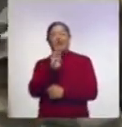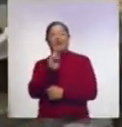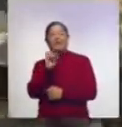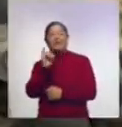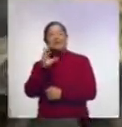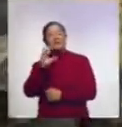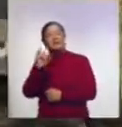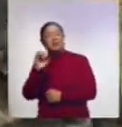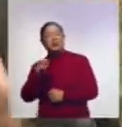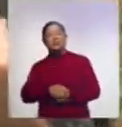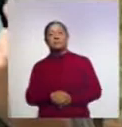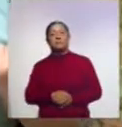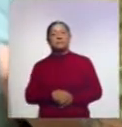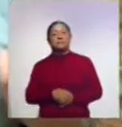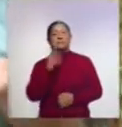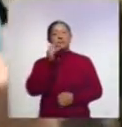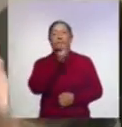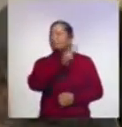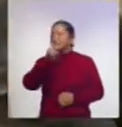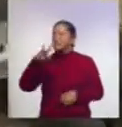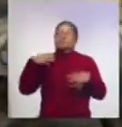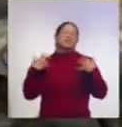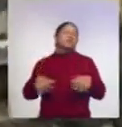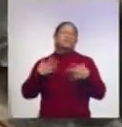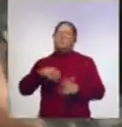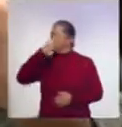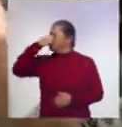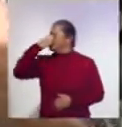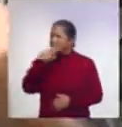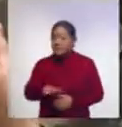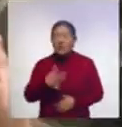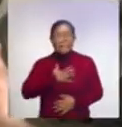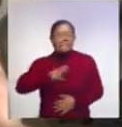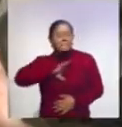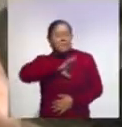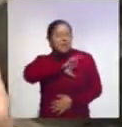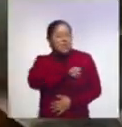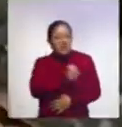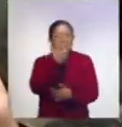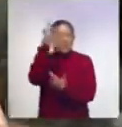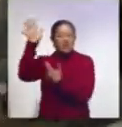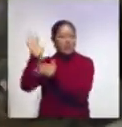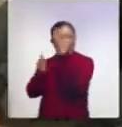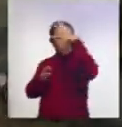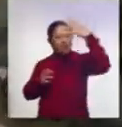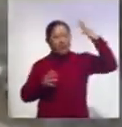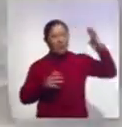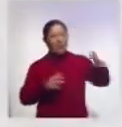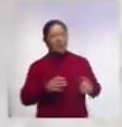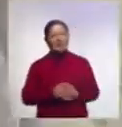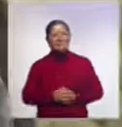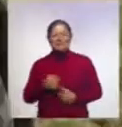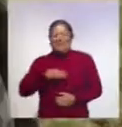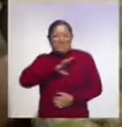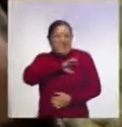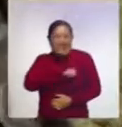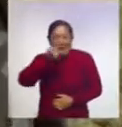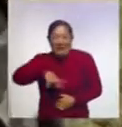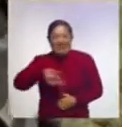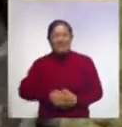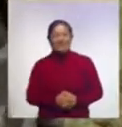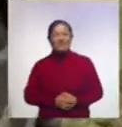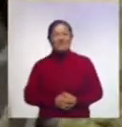menos. Me gusta mucho el bosque, me gusta mucho la naturaleza, entonces creo que estoy en el lugar correcto. Me encanta. A todos los que